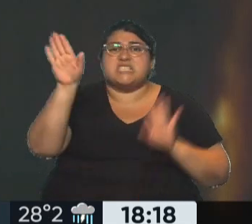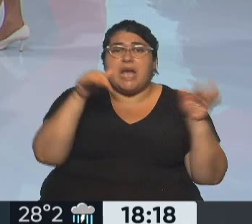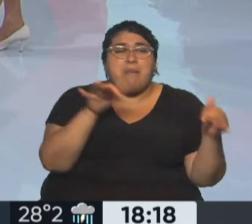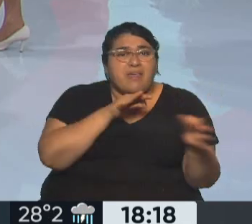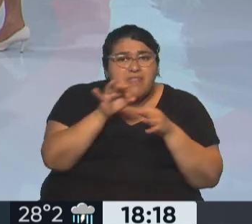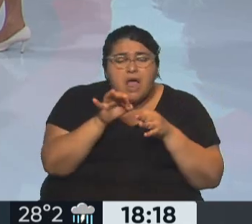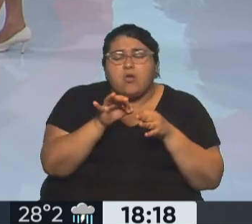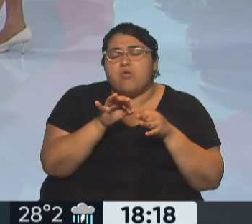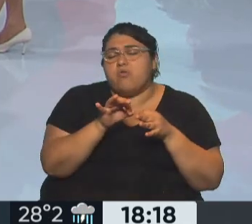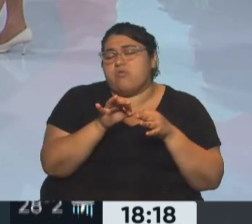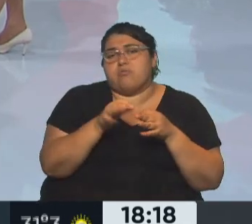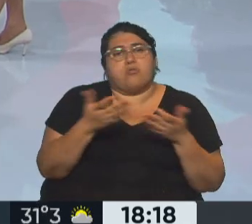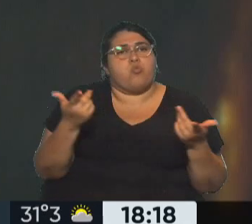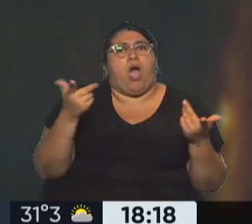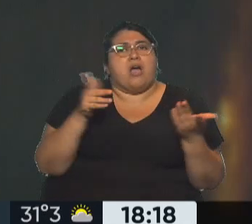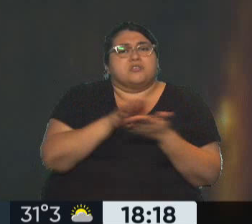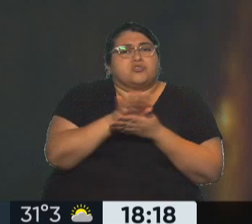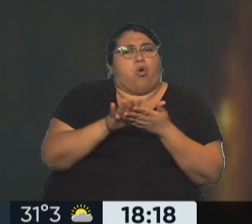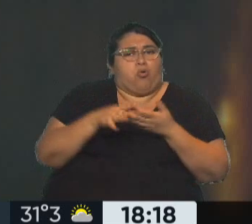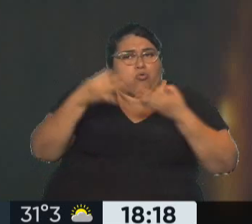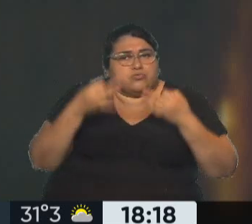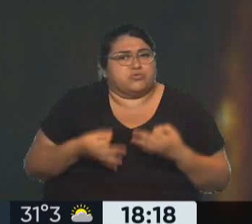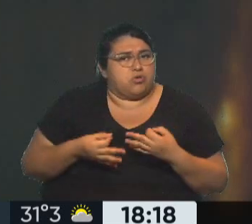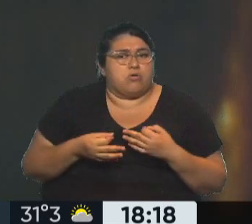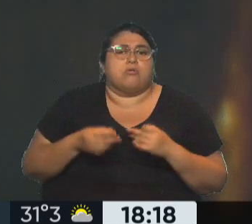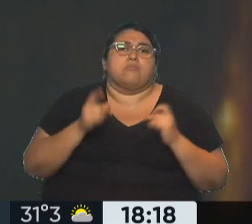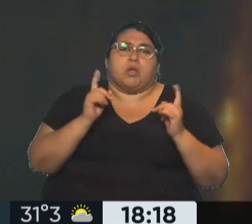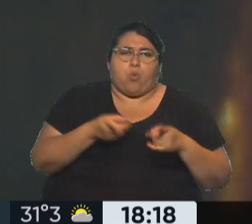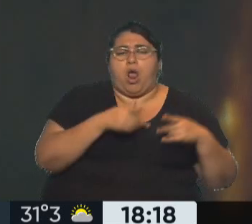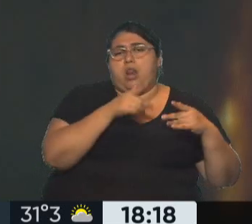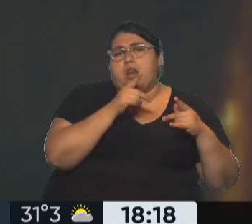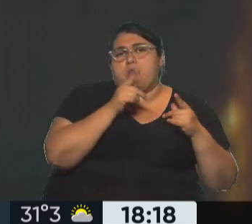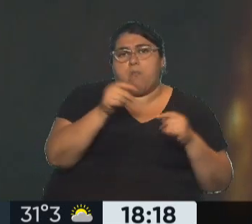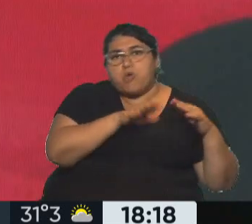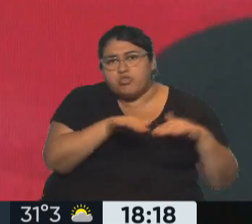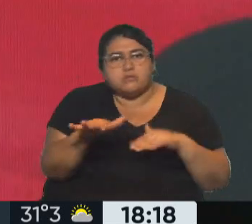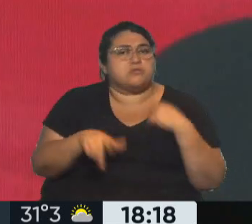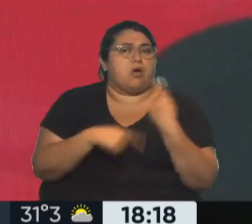hay ninguna posible solución. Por lo tanto, van a continuar las protestas en Perú. Gracias, Leticia.